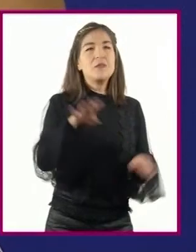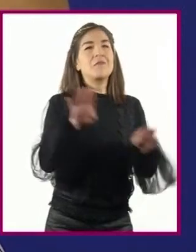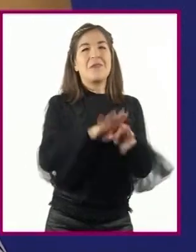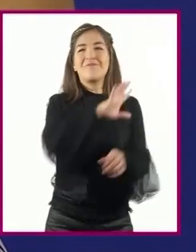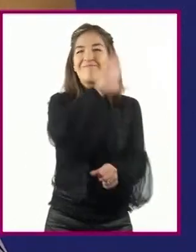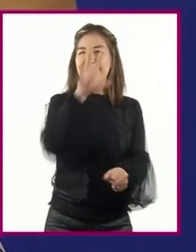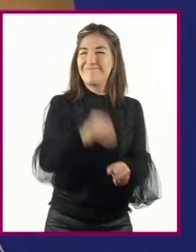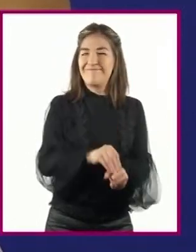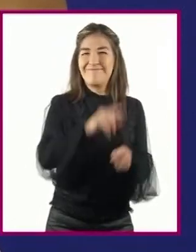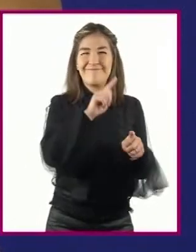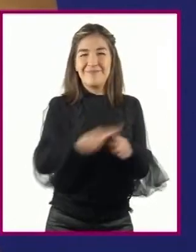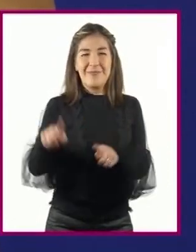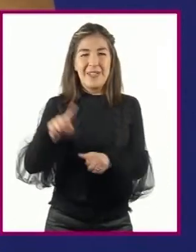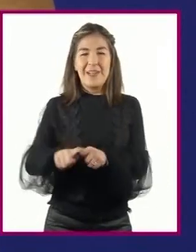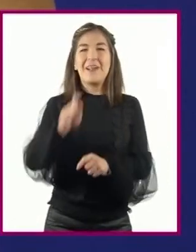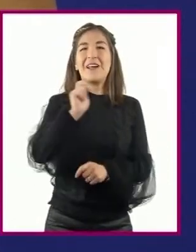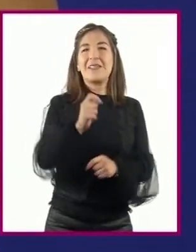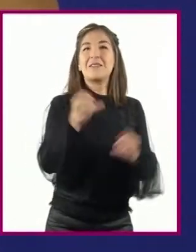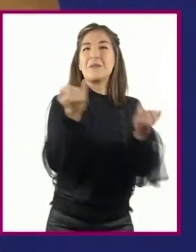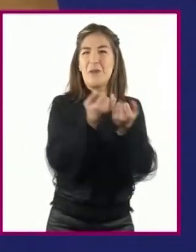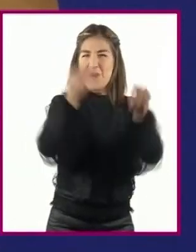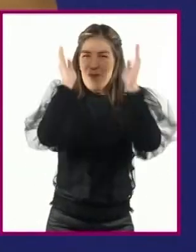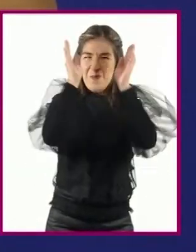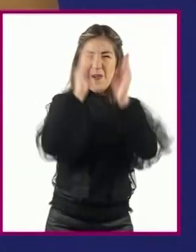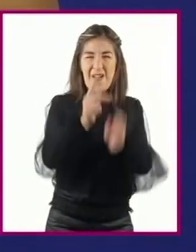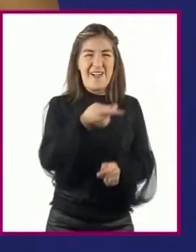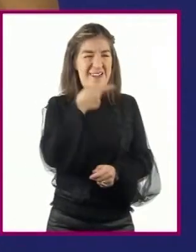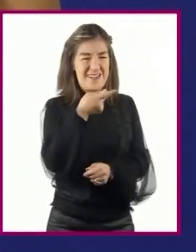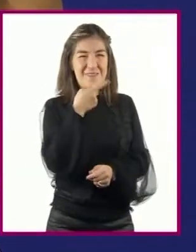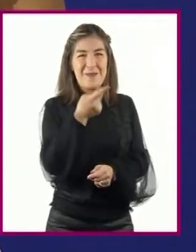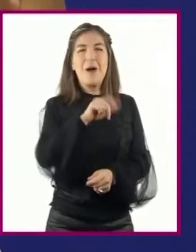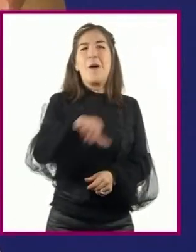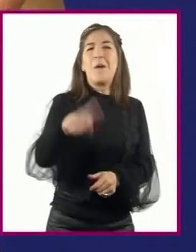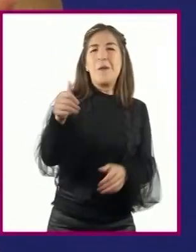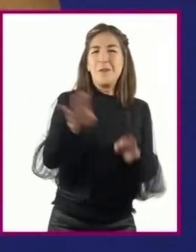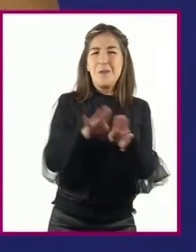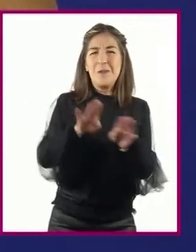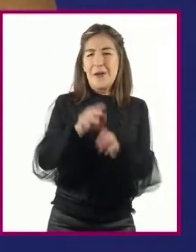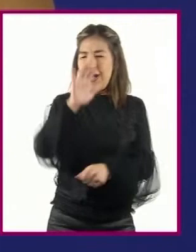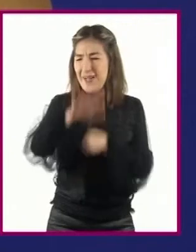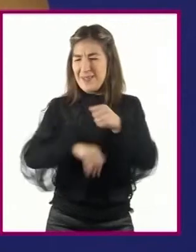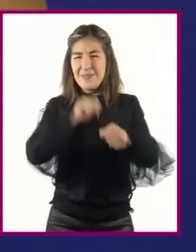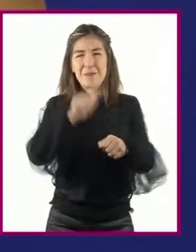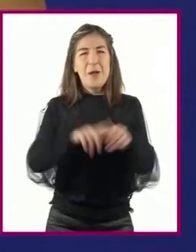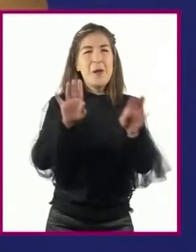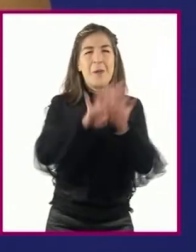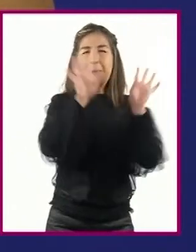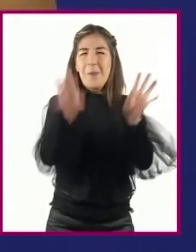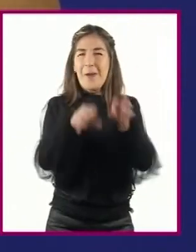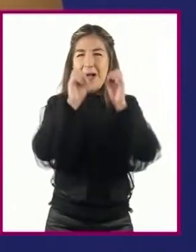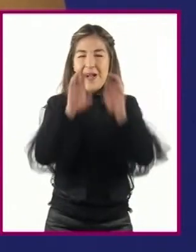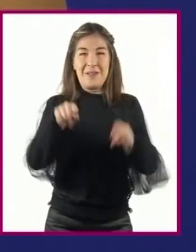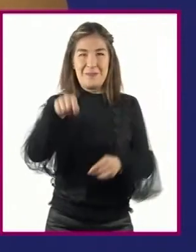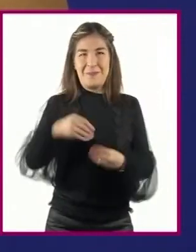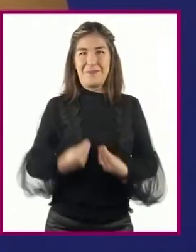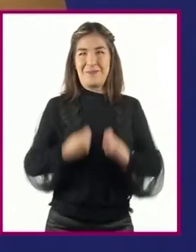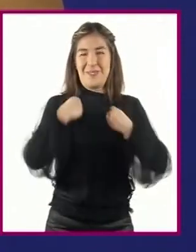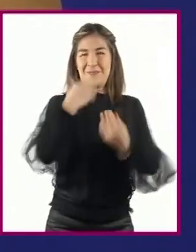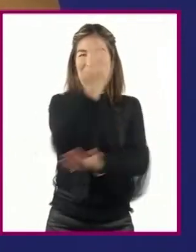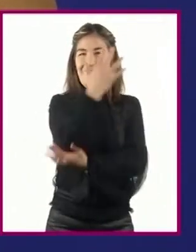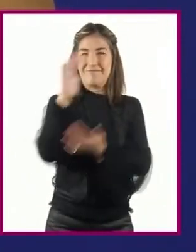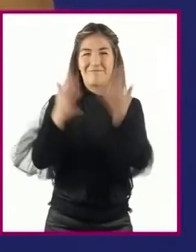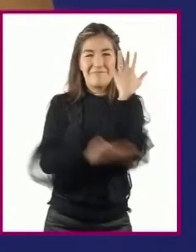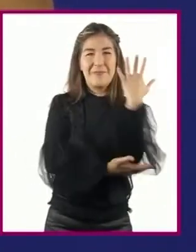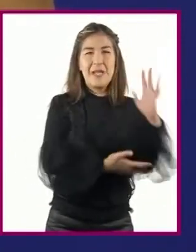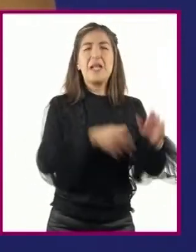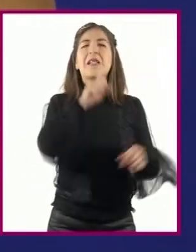todo, hasta un burro que habla y otras criaturas mágicas que habitan en un bosque. Además de ser